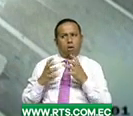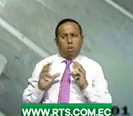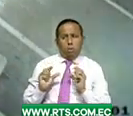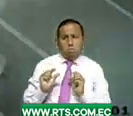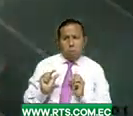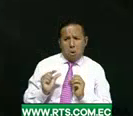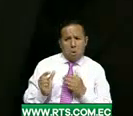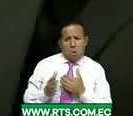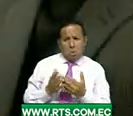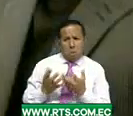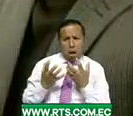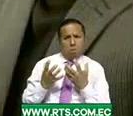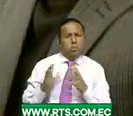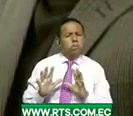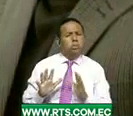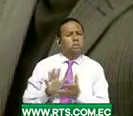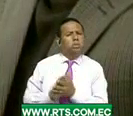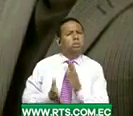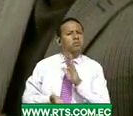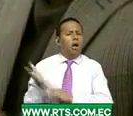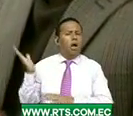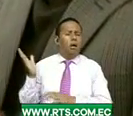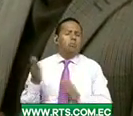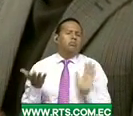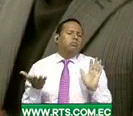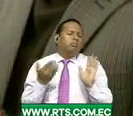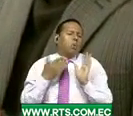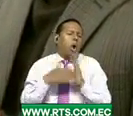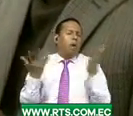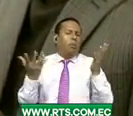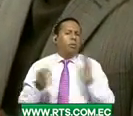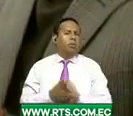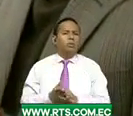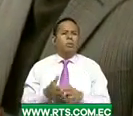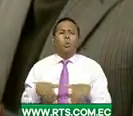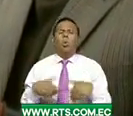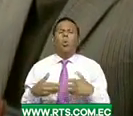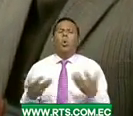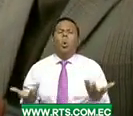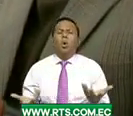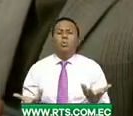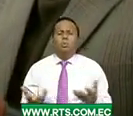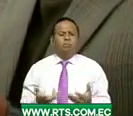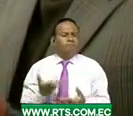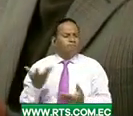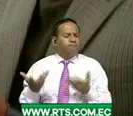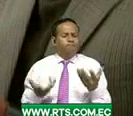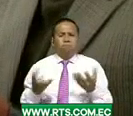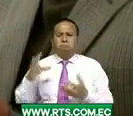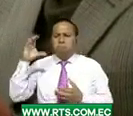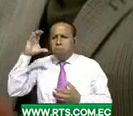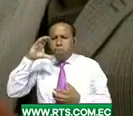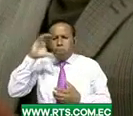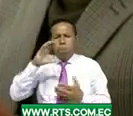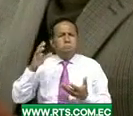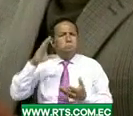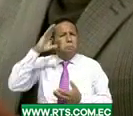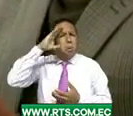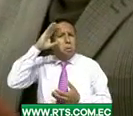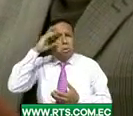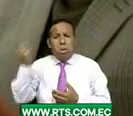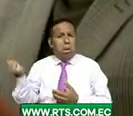era poco. No podían hacer nada porque generalmente se trató de buscar de algún medio, pero la policía también es